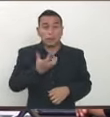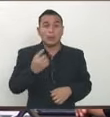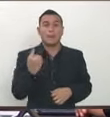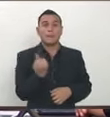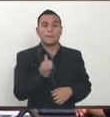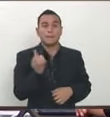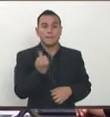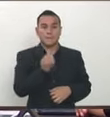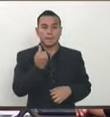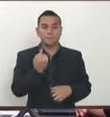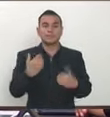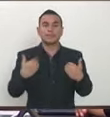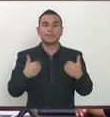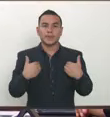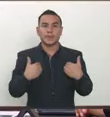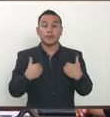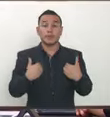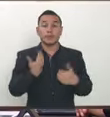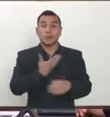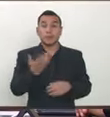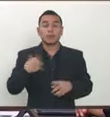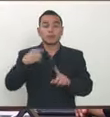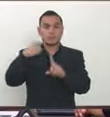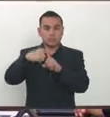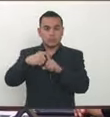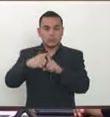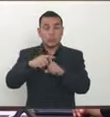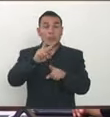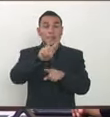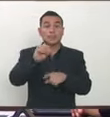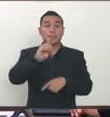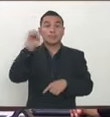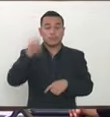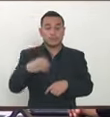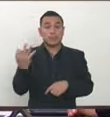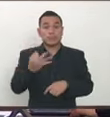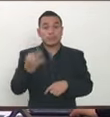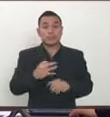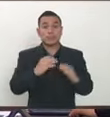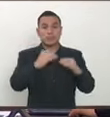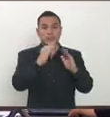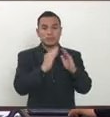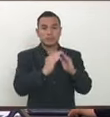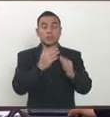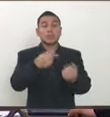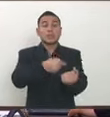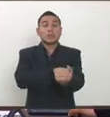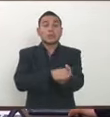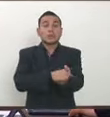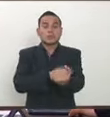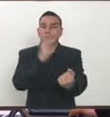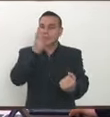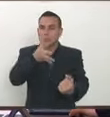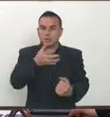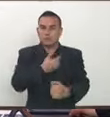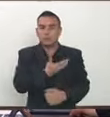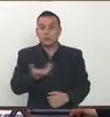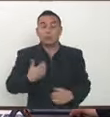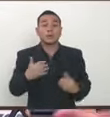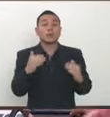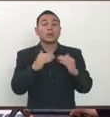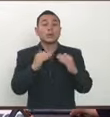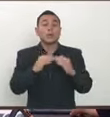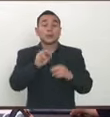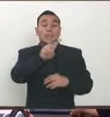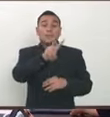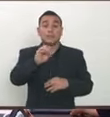que salgan positivas en habitaciones de cuido y al 20% que requiere hospitalización en los hospitales. Al mismo tiempo, de